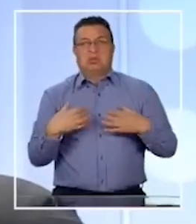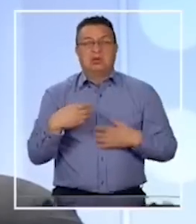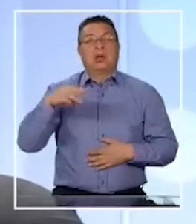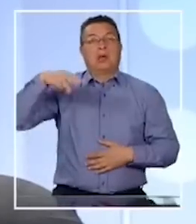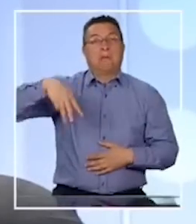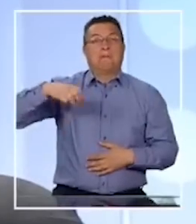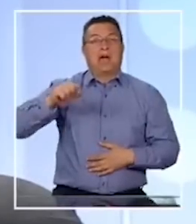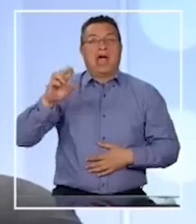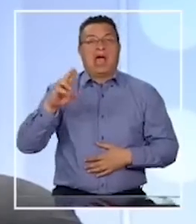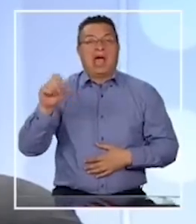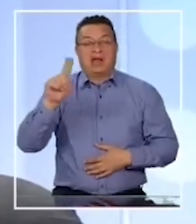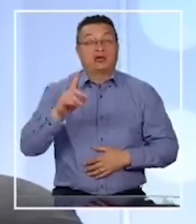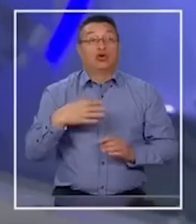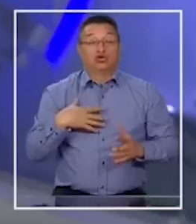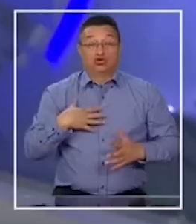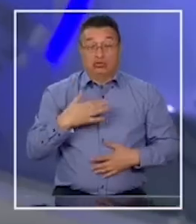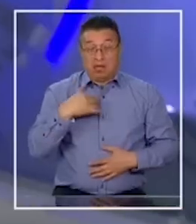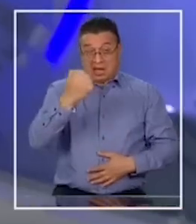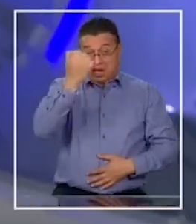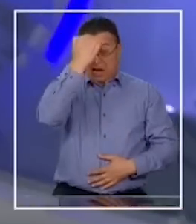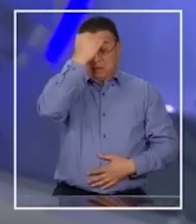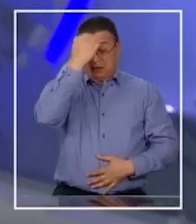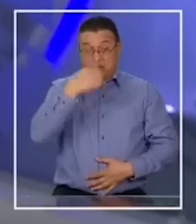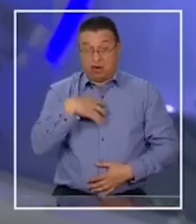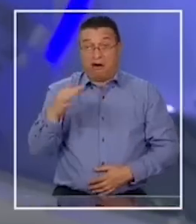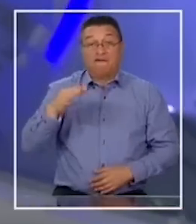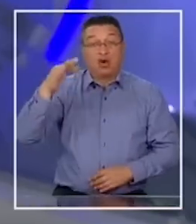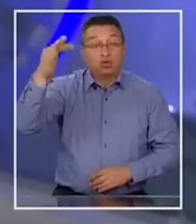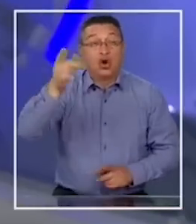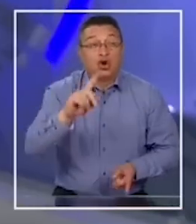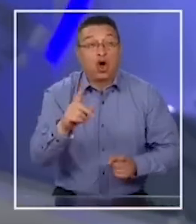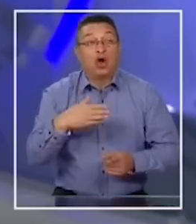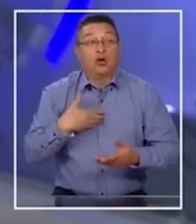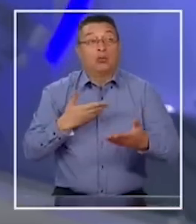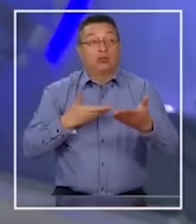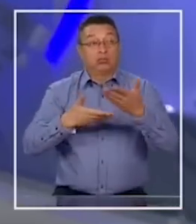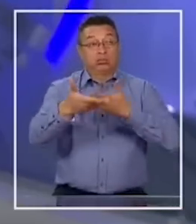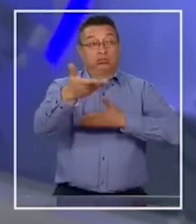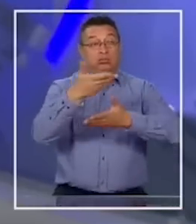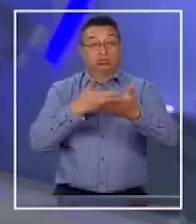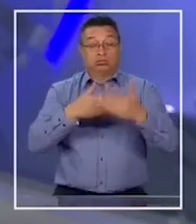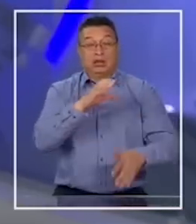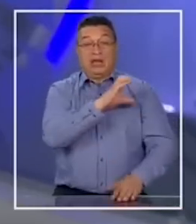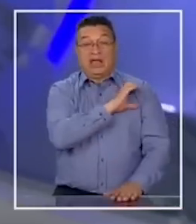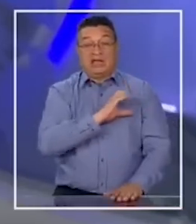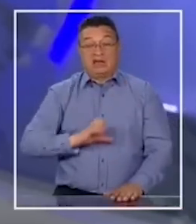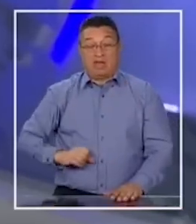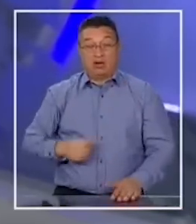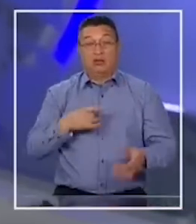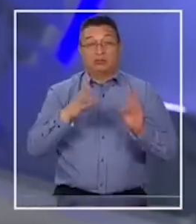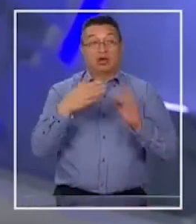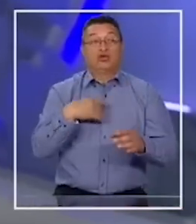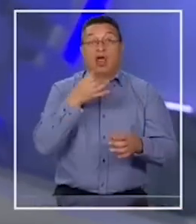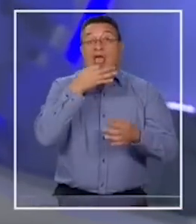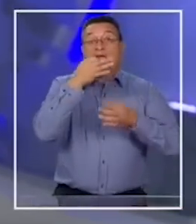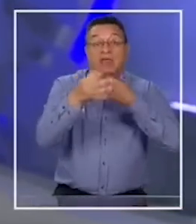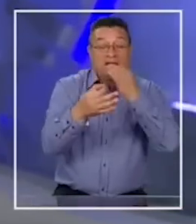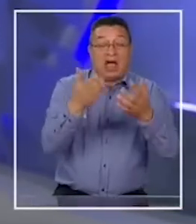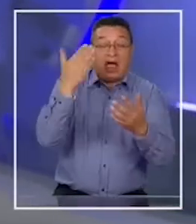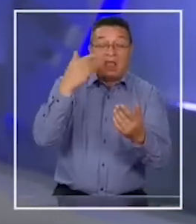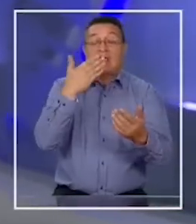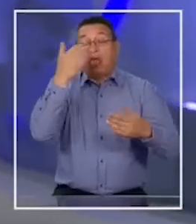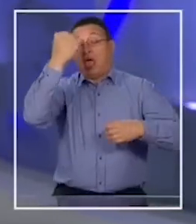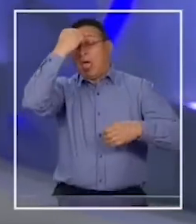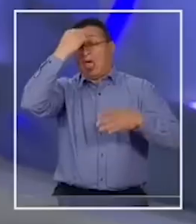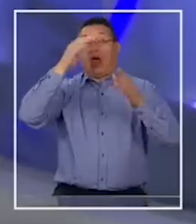las maras Yo no me quiero arrepentir en el futuro lo que digan Este programa si tenemos relaciones con El Salvador en el futuro tener que decir yo dije esto en algún momento